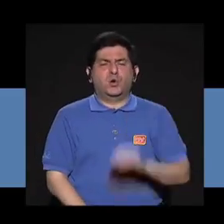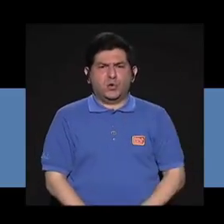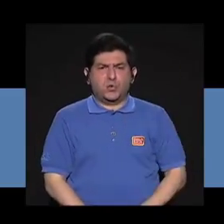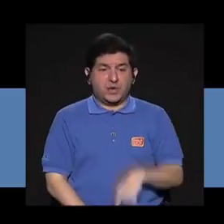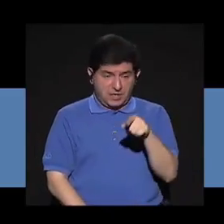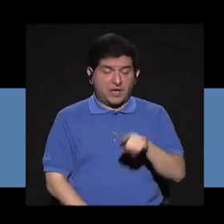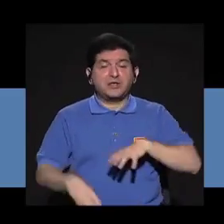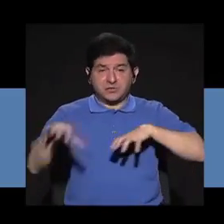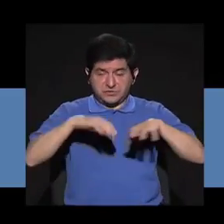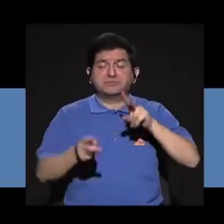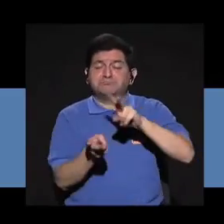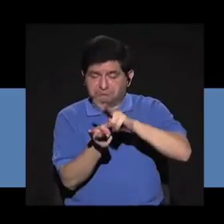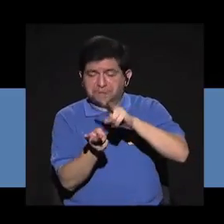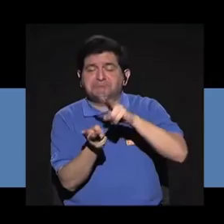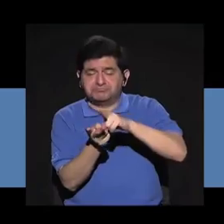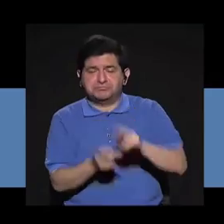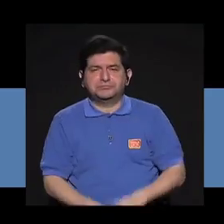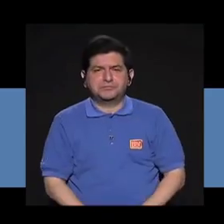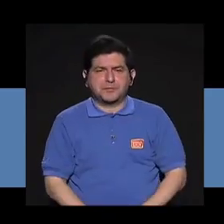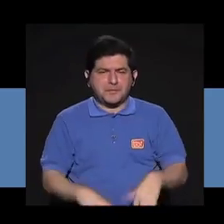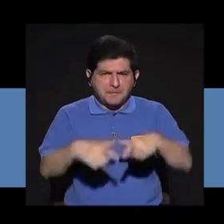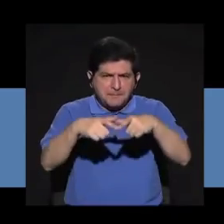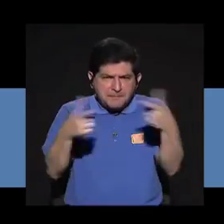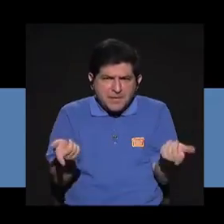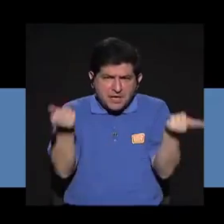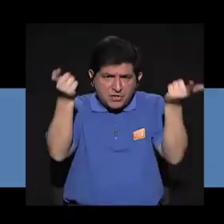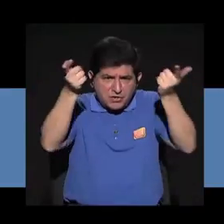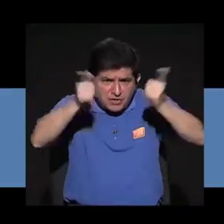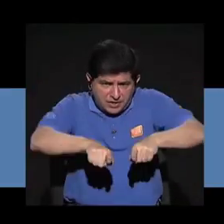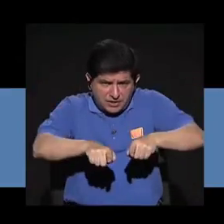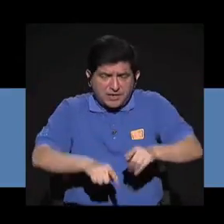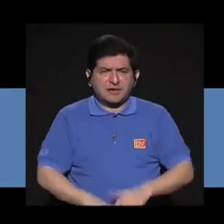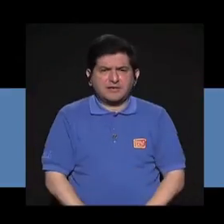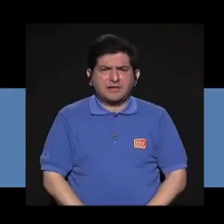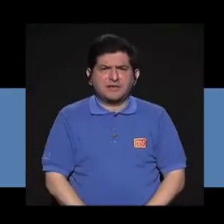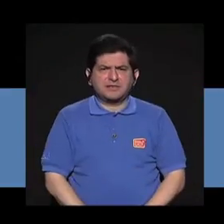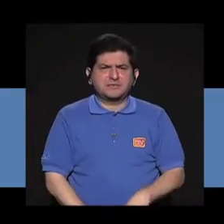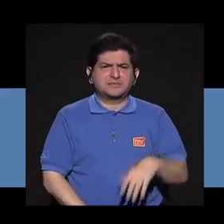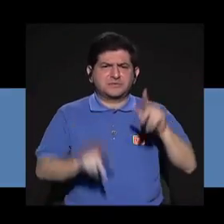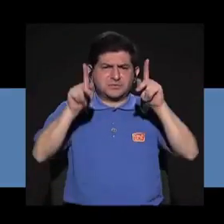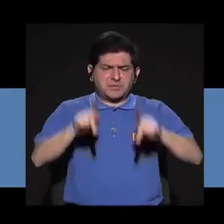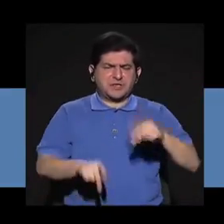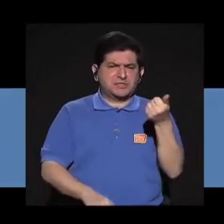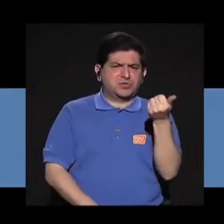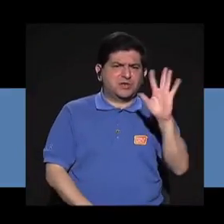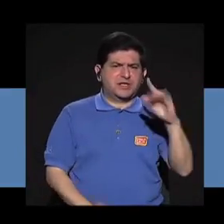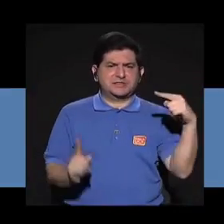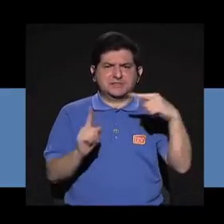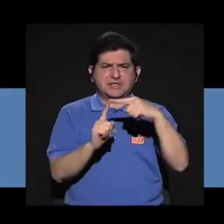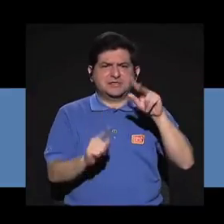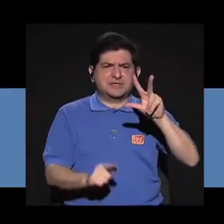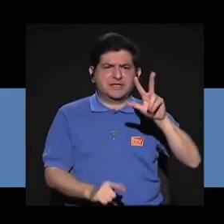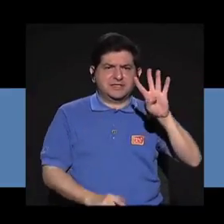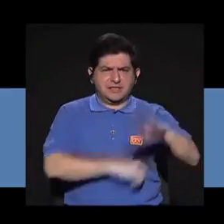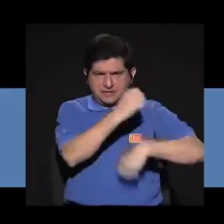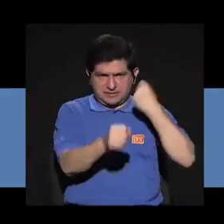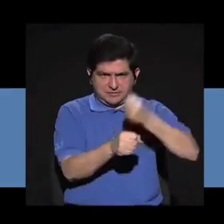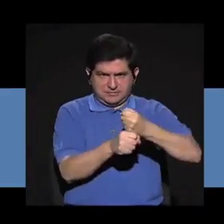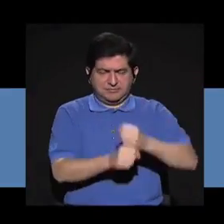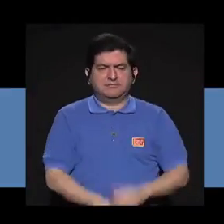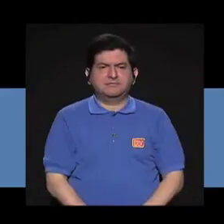jóvenes sexualmente activas. La mayor cantidad de casos de sífilis se presenta entre los 15 y 34